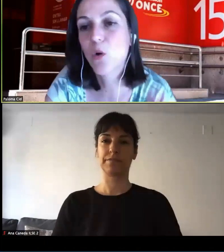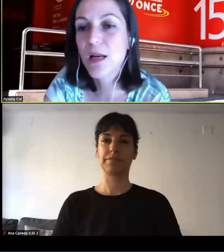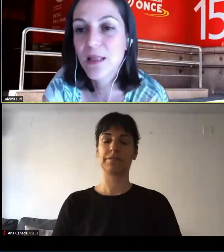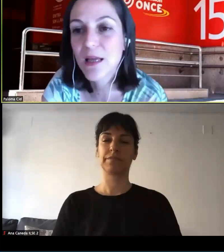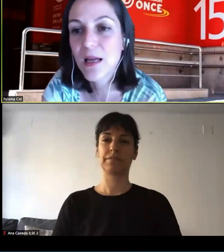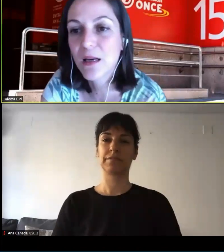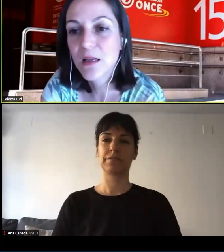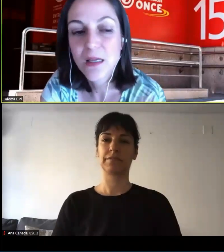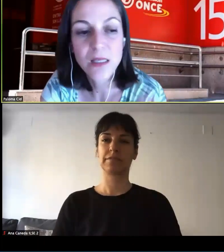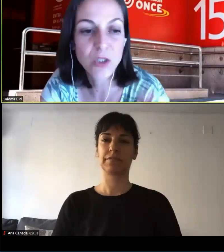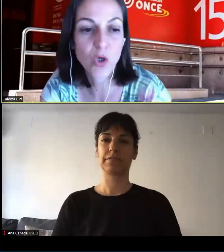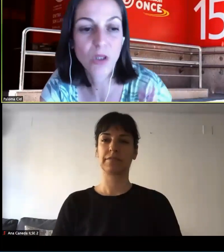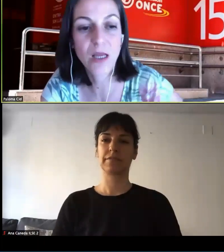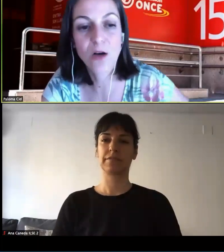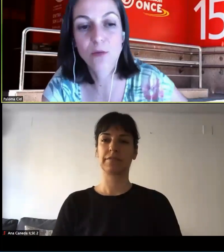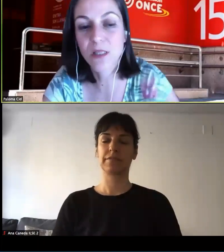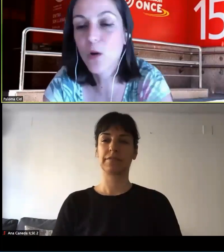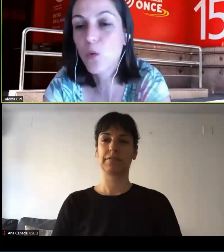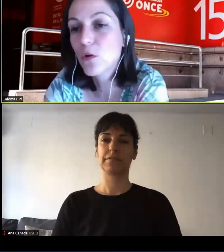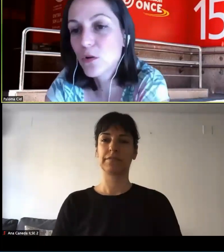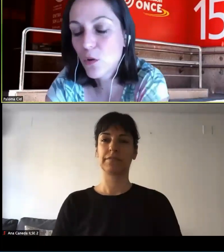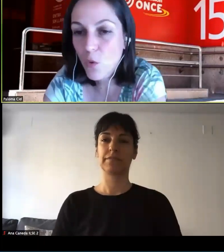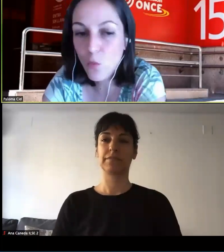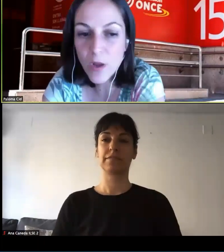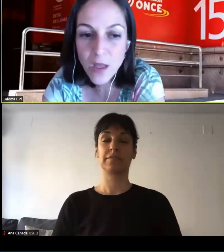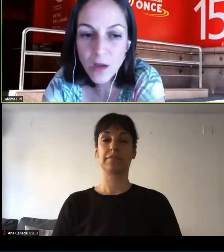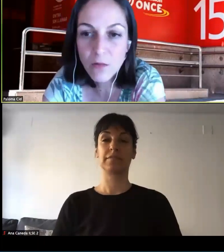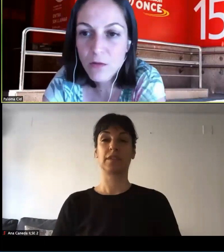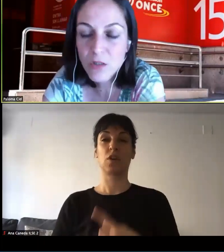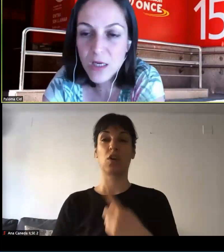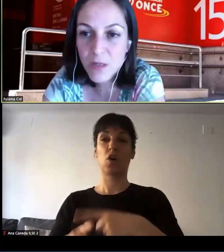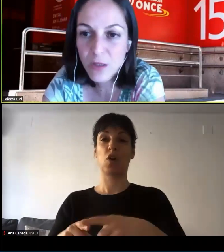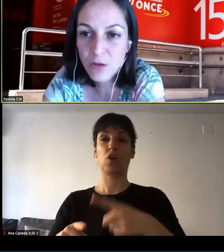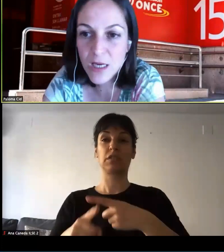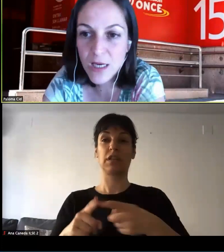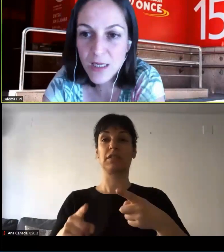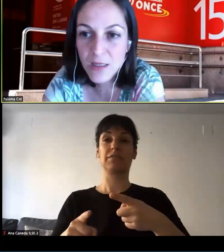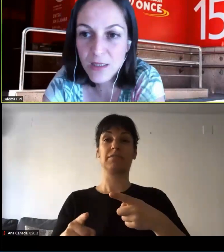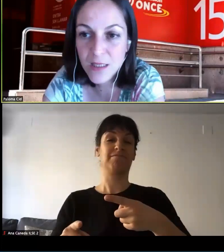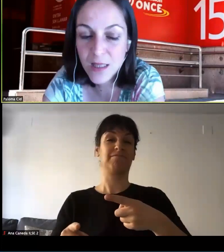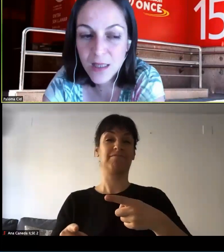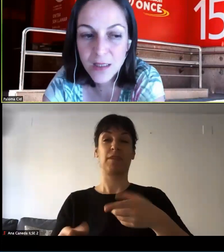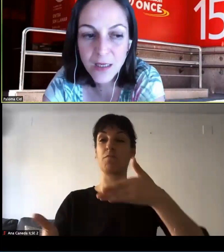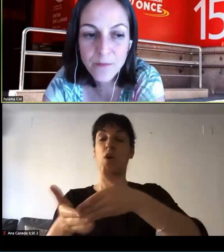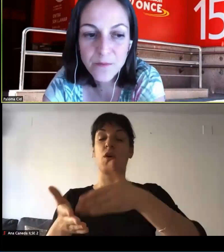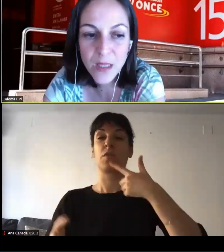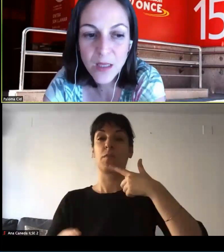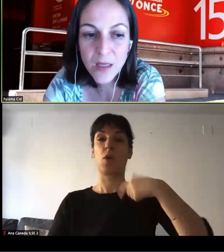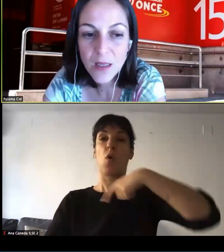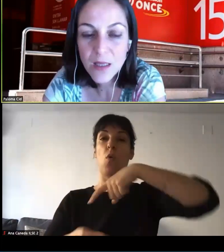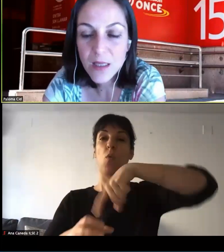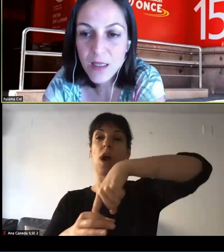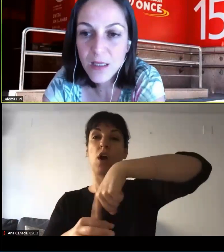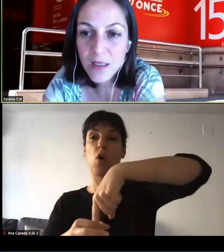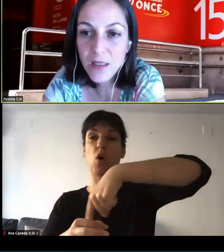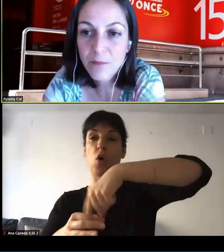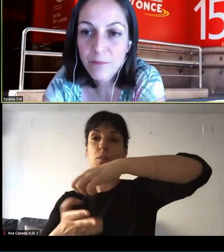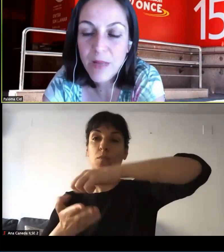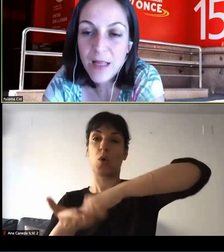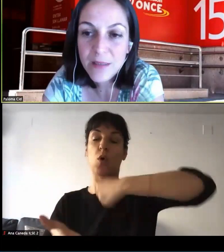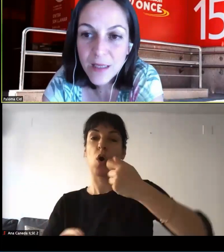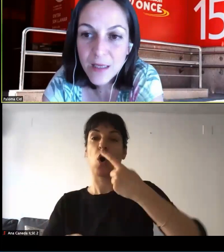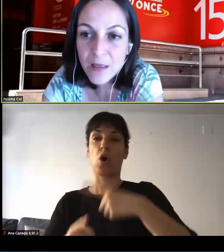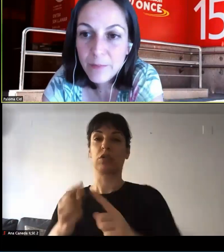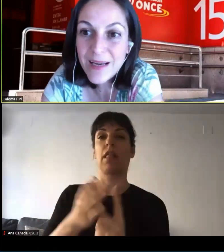para localizar y sortear obstáculos como huecos, elementos salientes, etc. Y